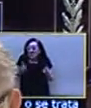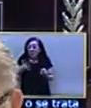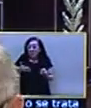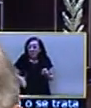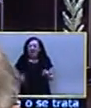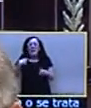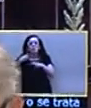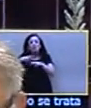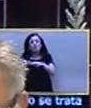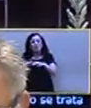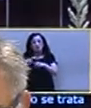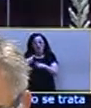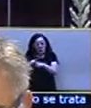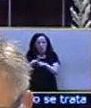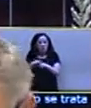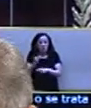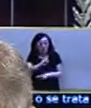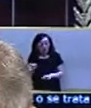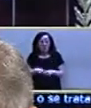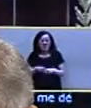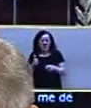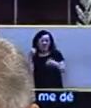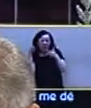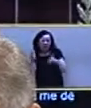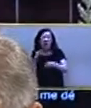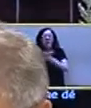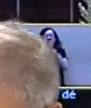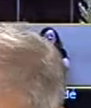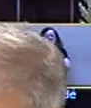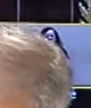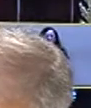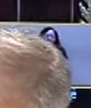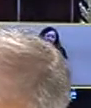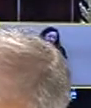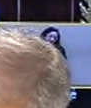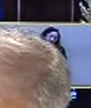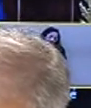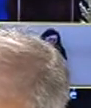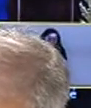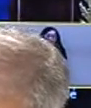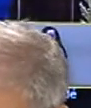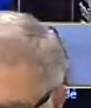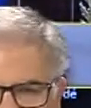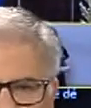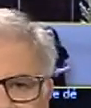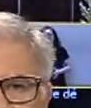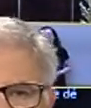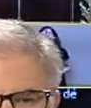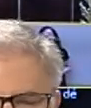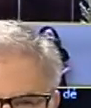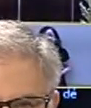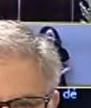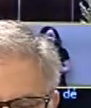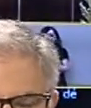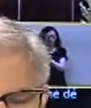lo decía rajoy pero refiriendo esa otra cosa es un trampantojo porque la batalla de verdad es la que se está dando entre el partido socialista y podemos